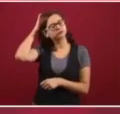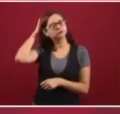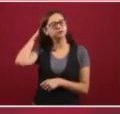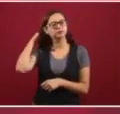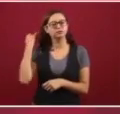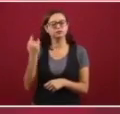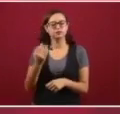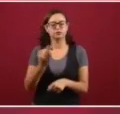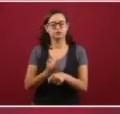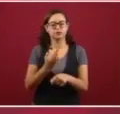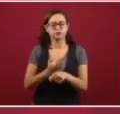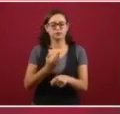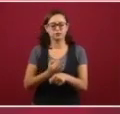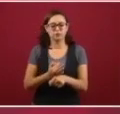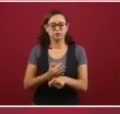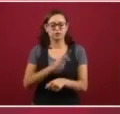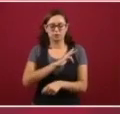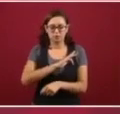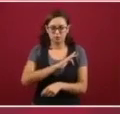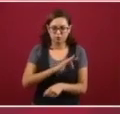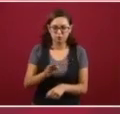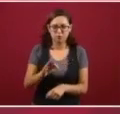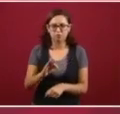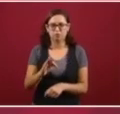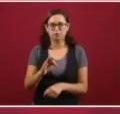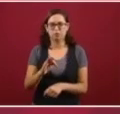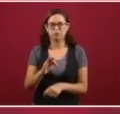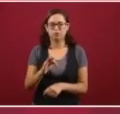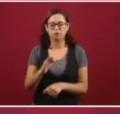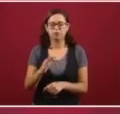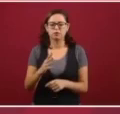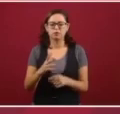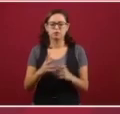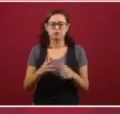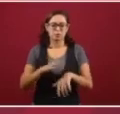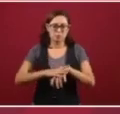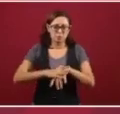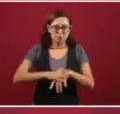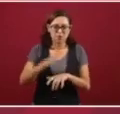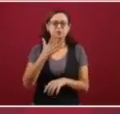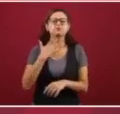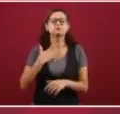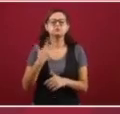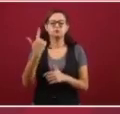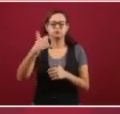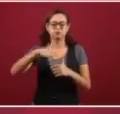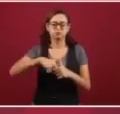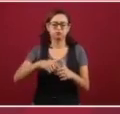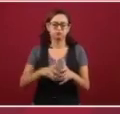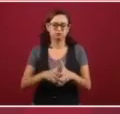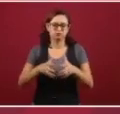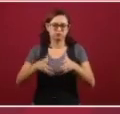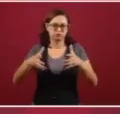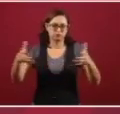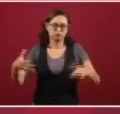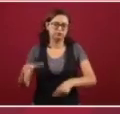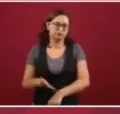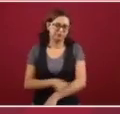está permitiendo incrementar el volumen de la